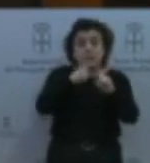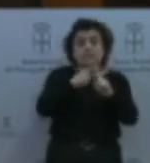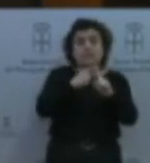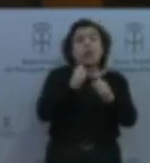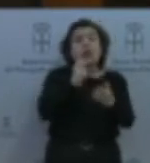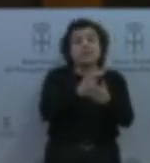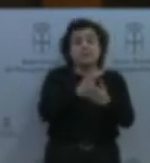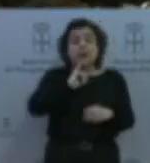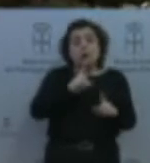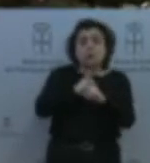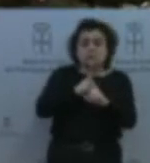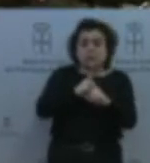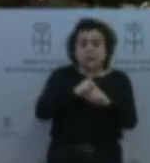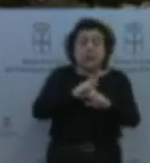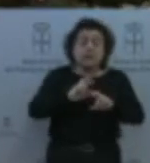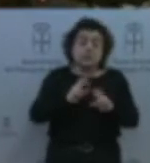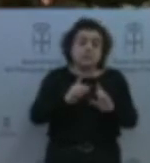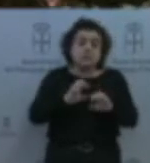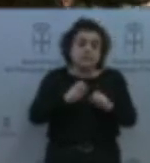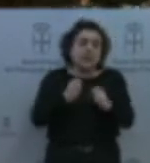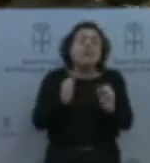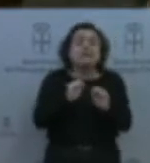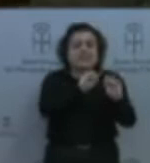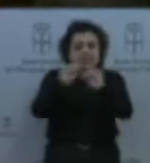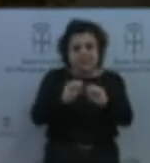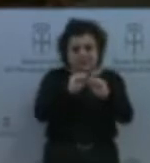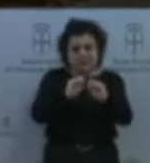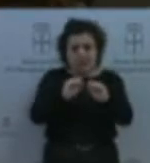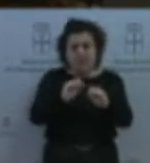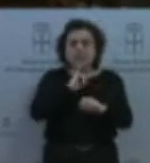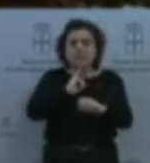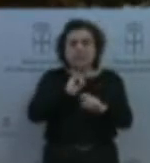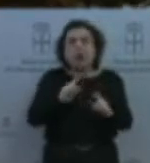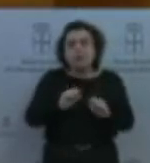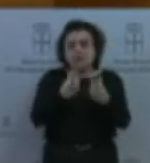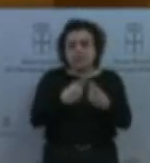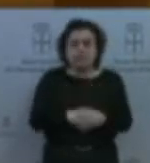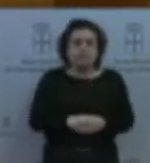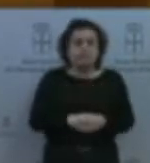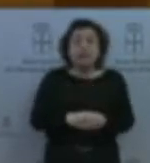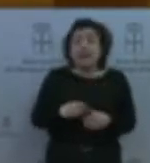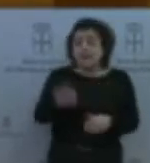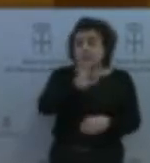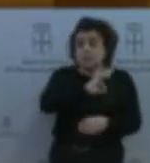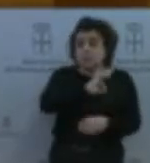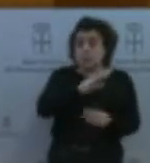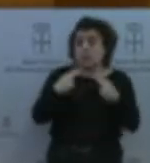que defiende la oficialidad? Señor diputado, yo lo que comparto es que este año, el 15 de